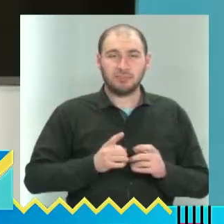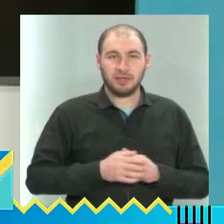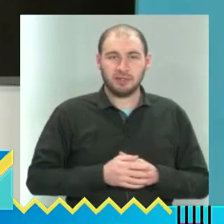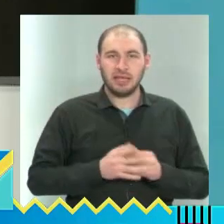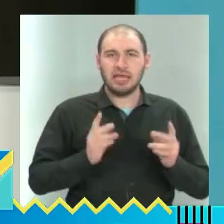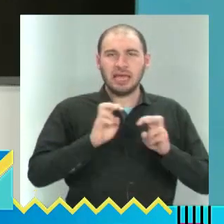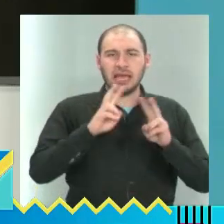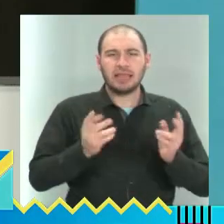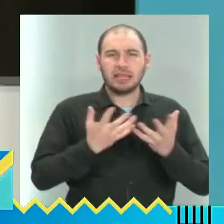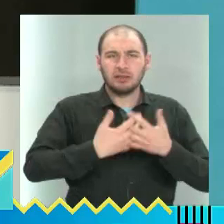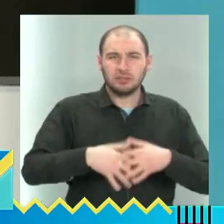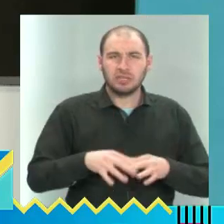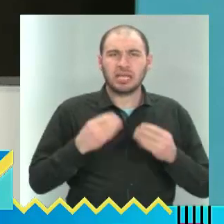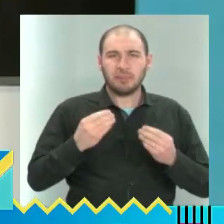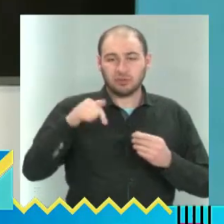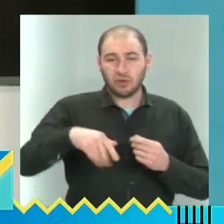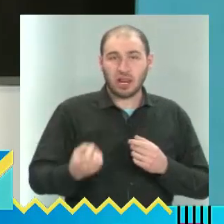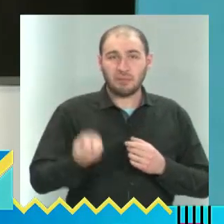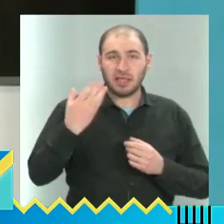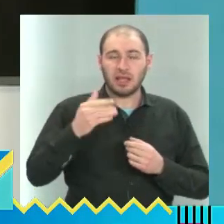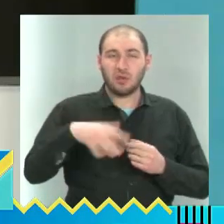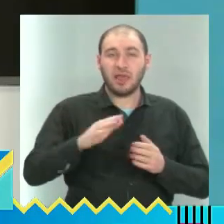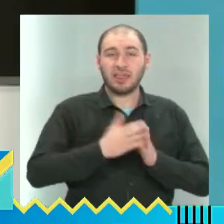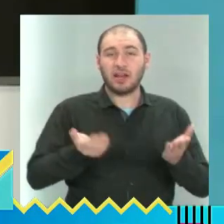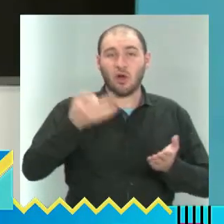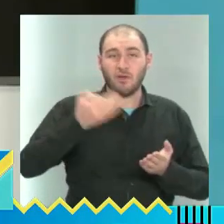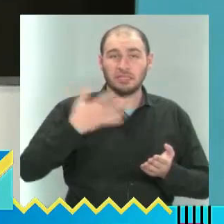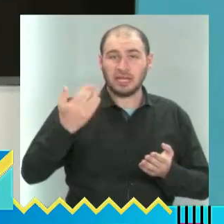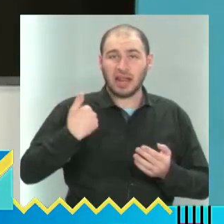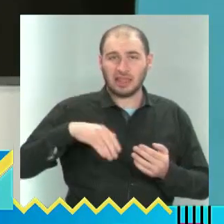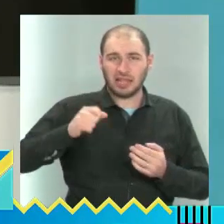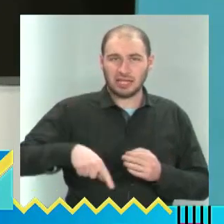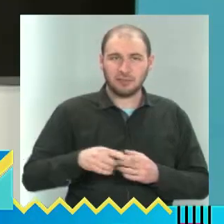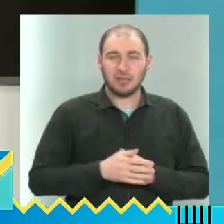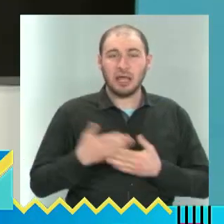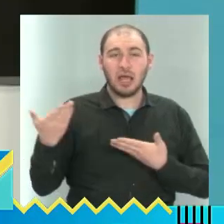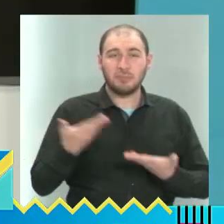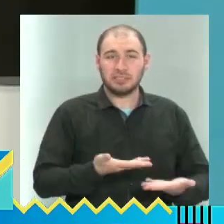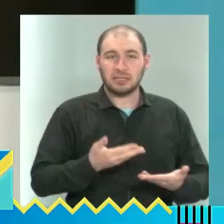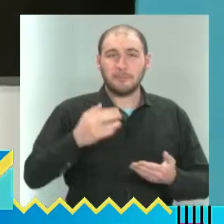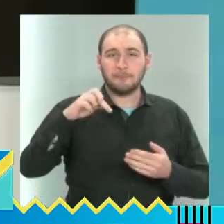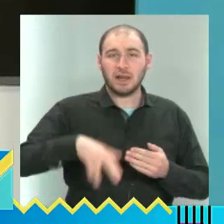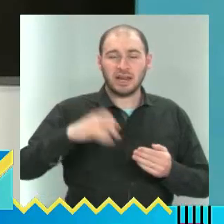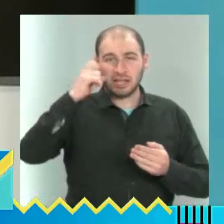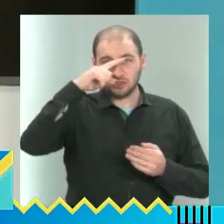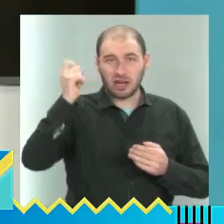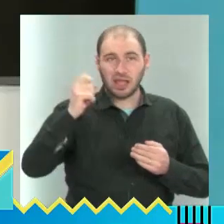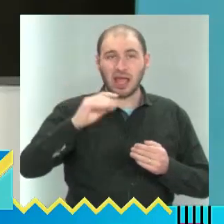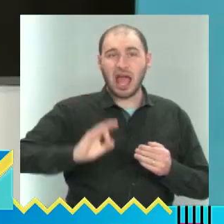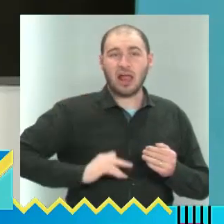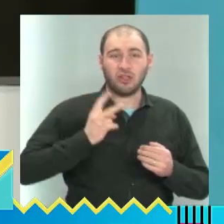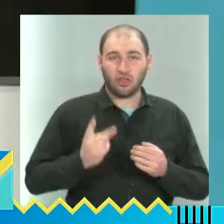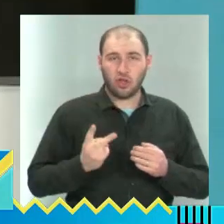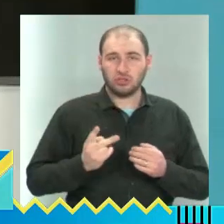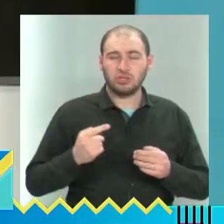en relación también a lo que ha sucedido esta mañana en el boletín oficial de nuestro país, se presentó un plan nacional bianual